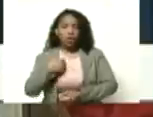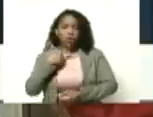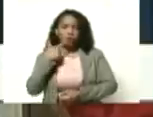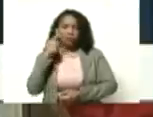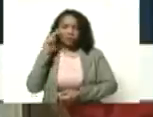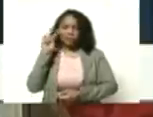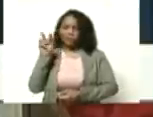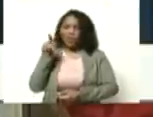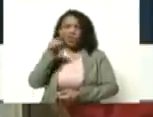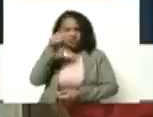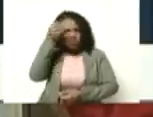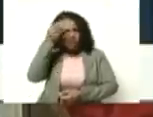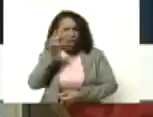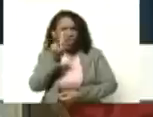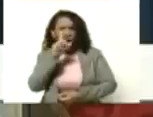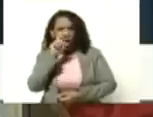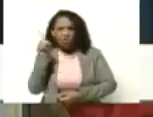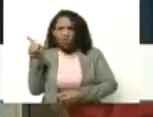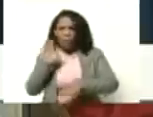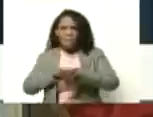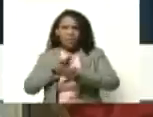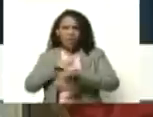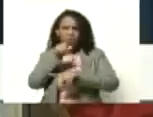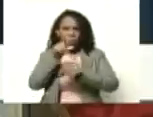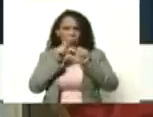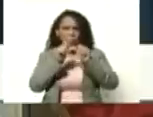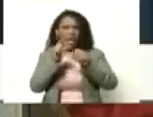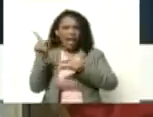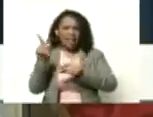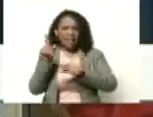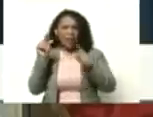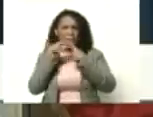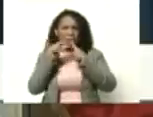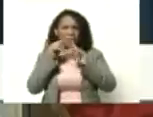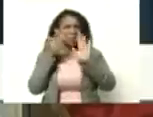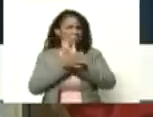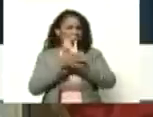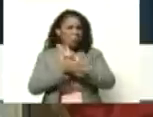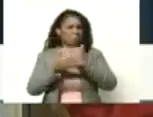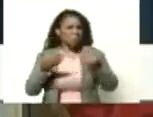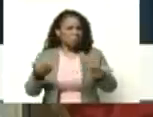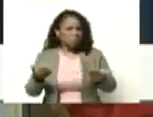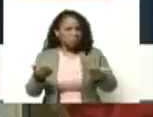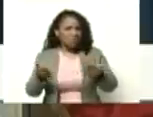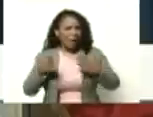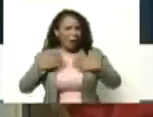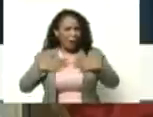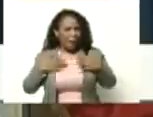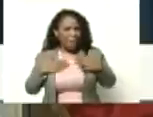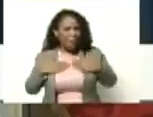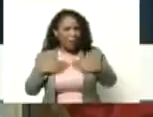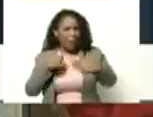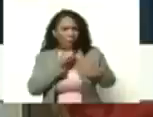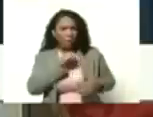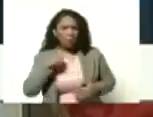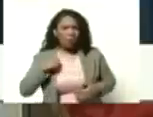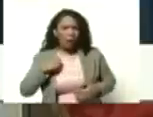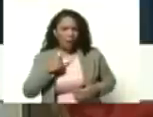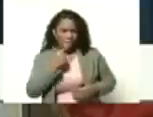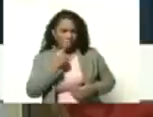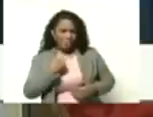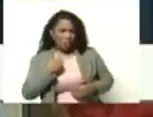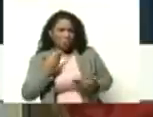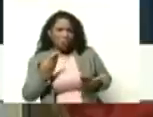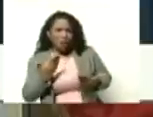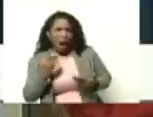tú crees que a dos años de estos hechos tuvo a mantener esa versión y a mí en lo personal me lo dijo habían